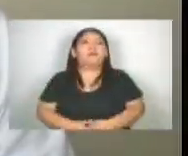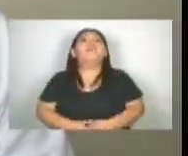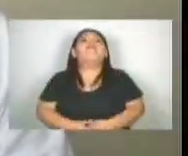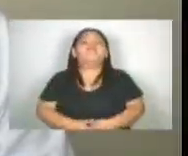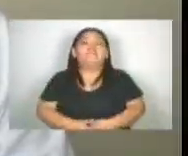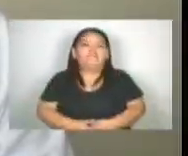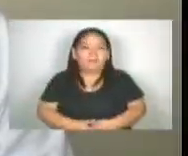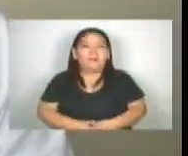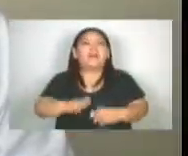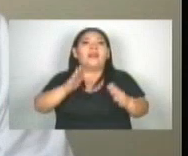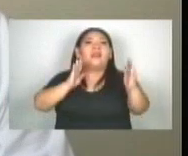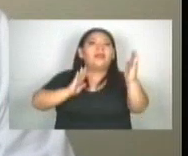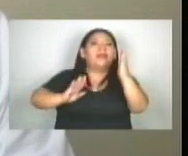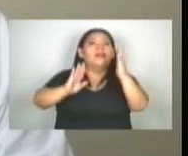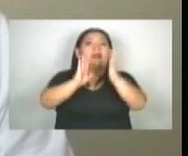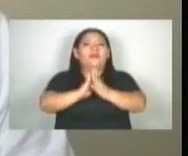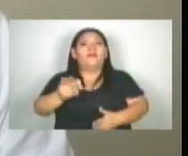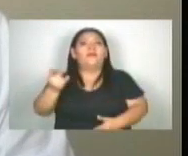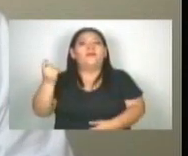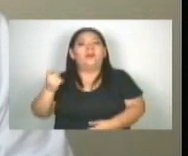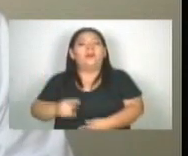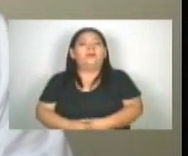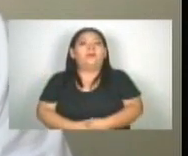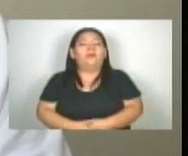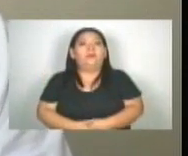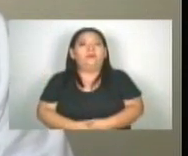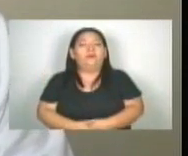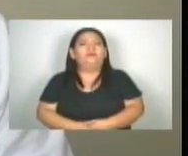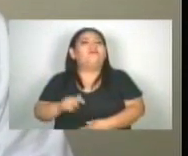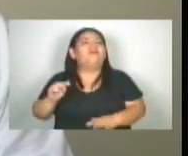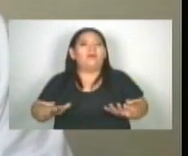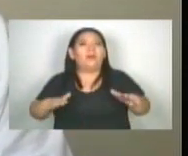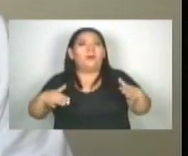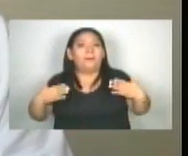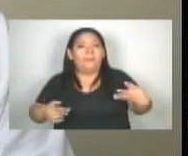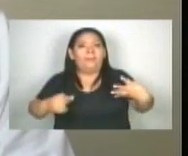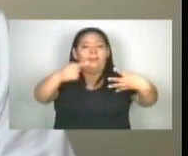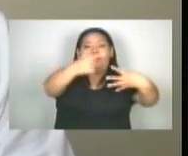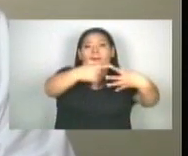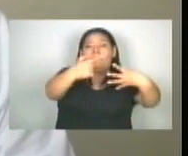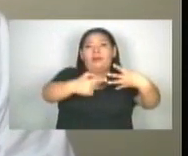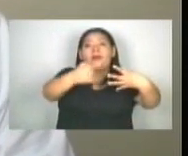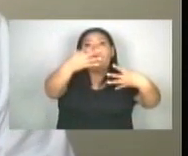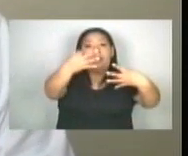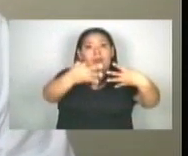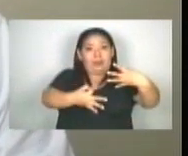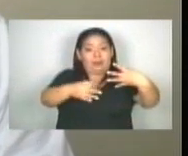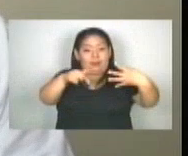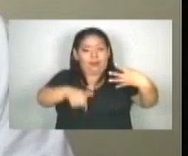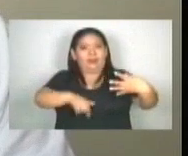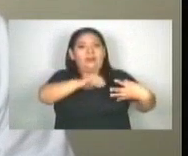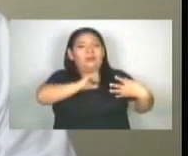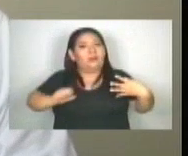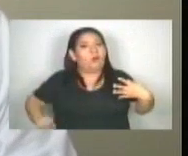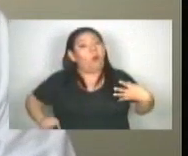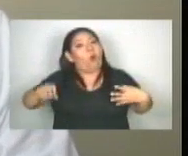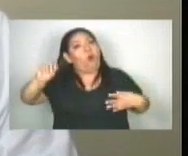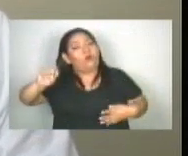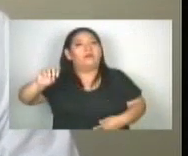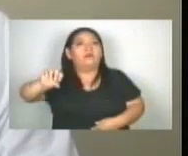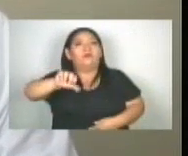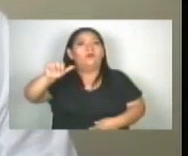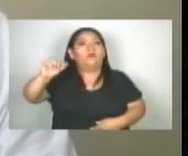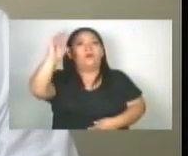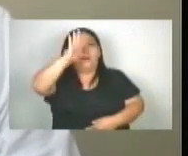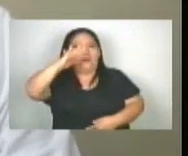muchísimos retos por delante, sobre todo en el cumplimiento de la legislación tanto nacional como internacional y que